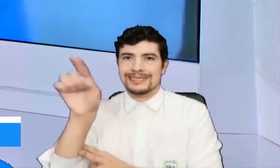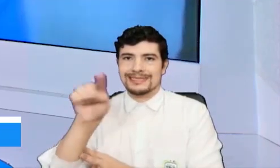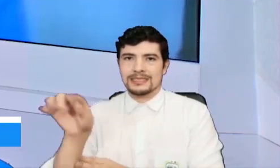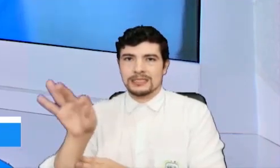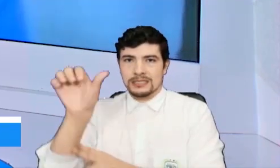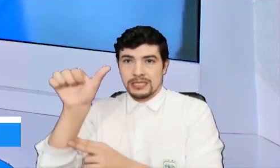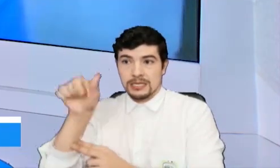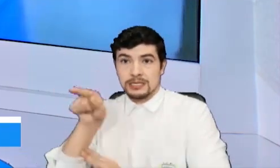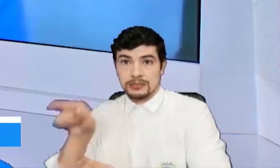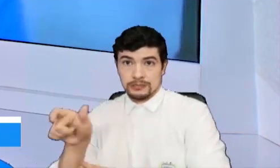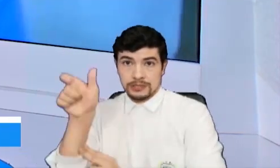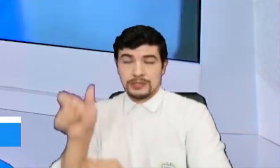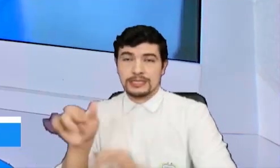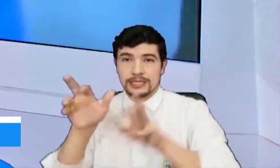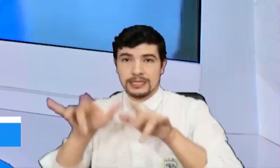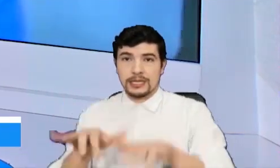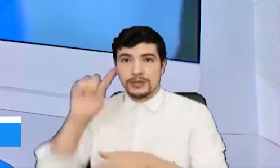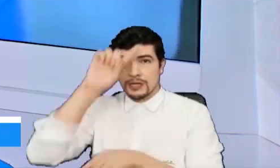buenas tardes.